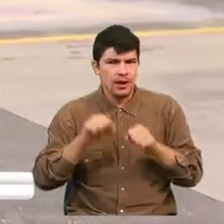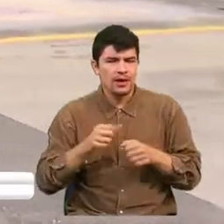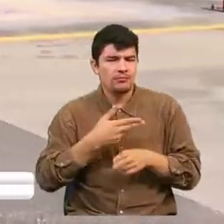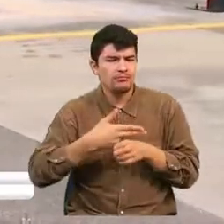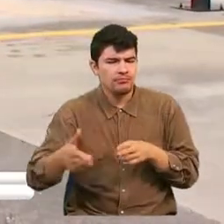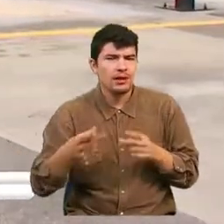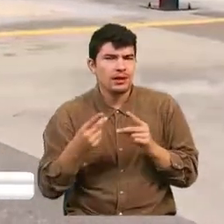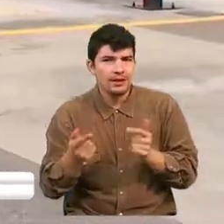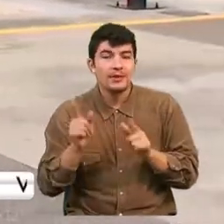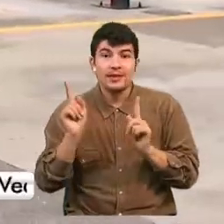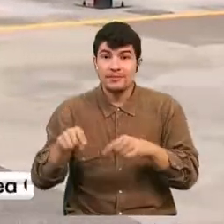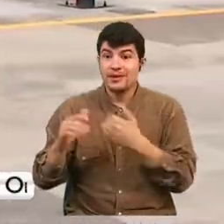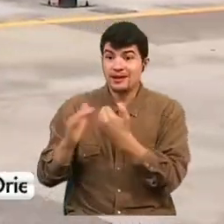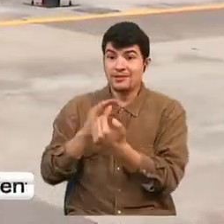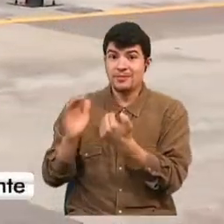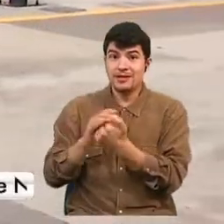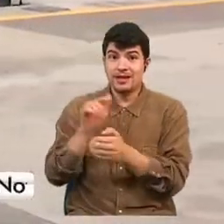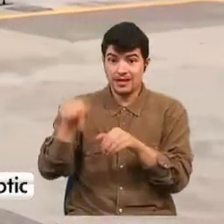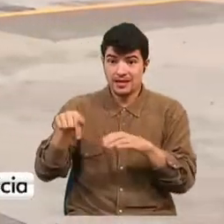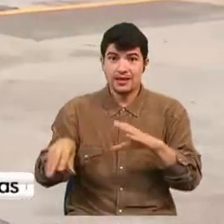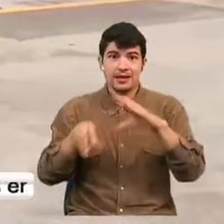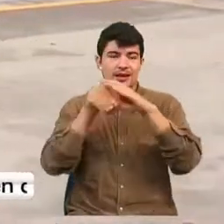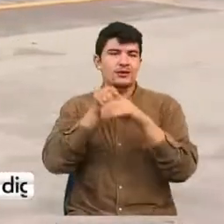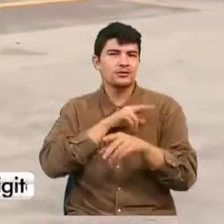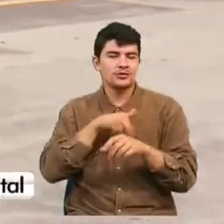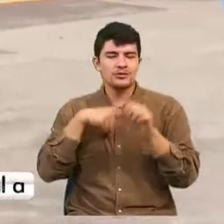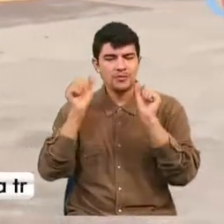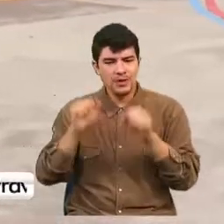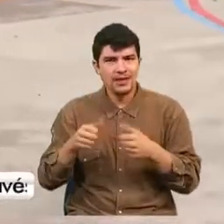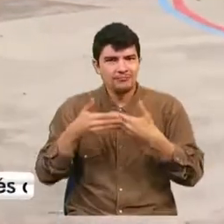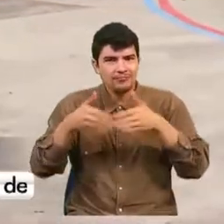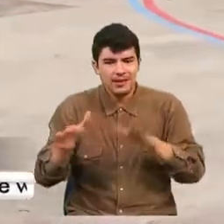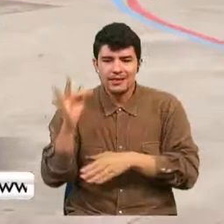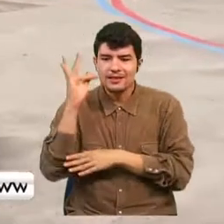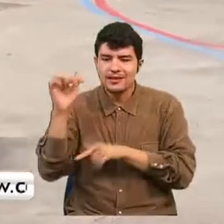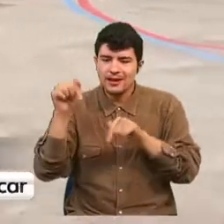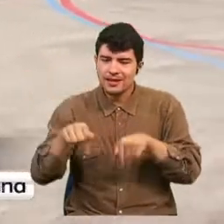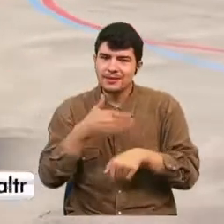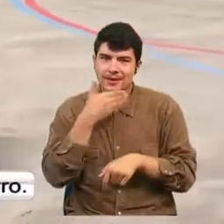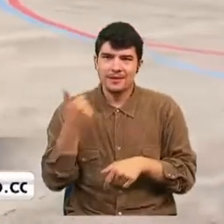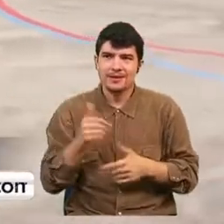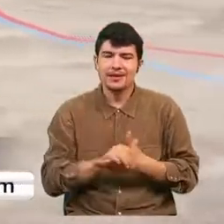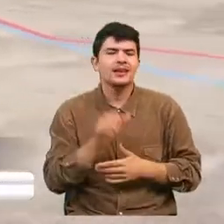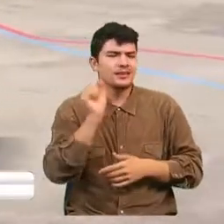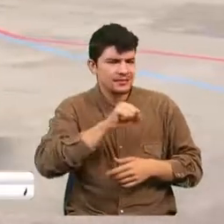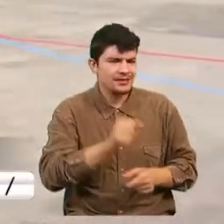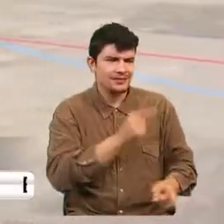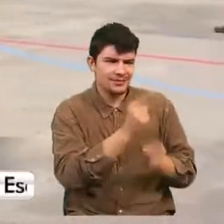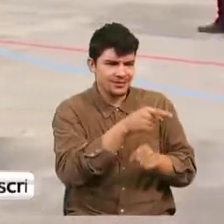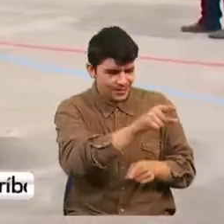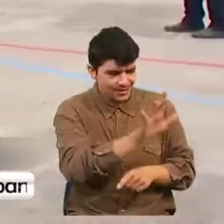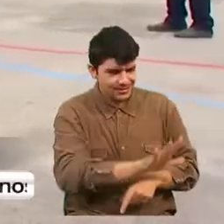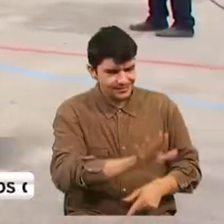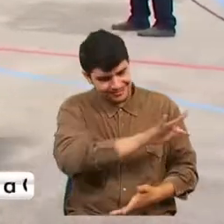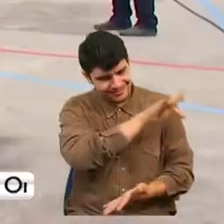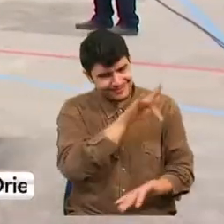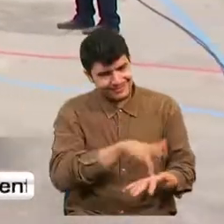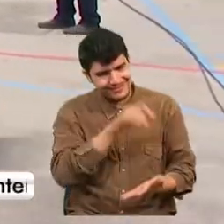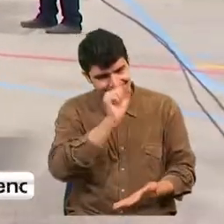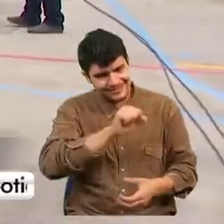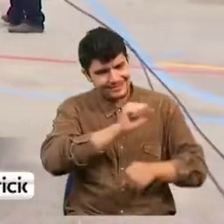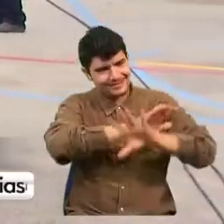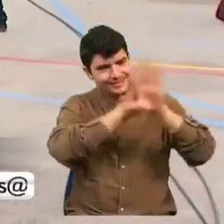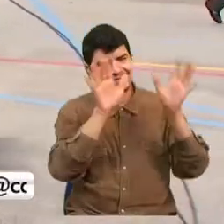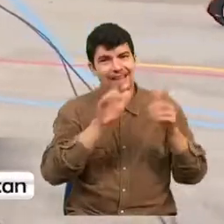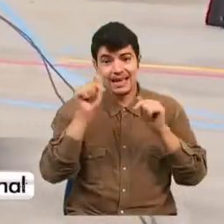posible y que nos inviten también para nosotros poder ser testigos de la inauguración y de las mejoras que se hacen a este parque. Aquí estarán ustedes presentes, claro que sí. Bueno, esta